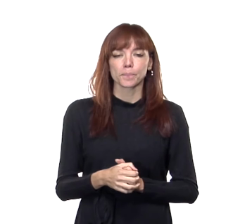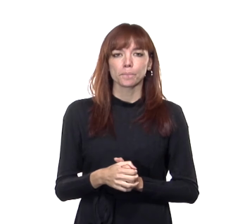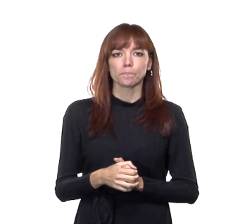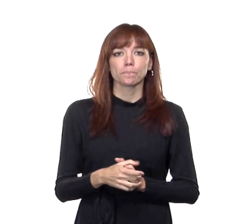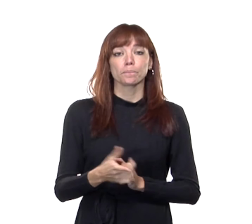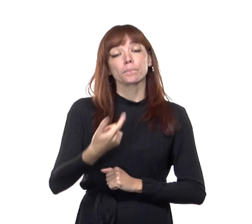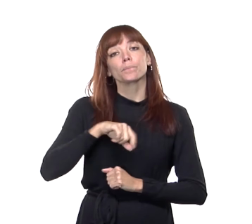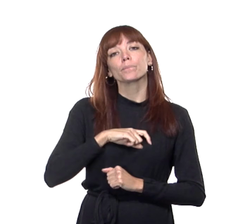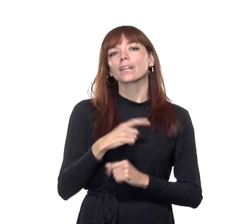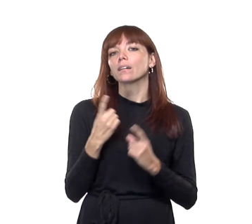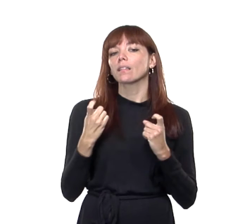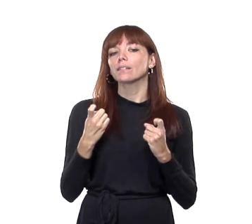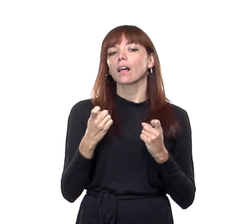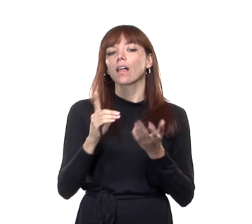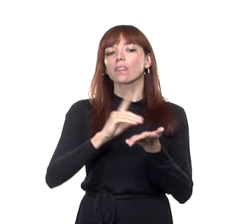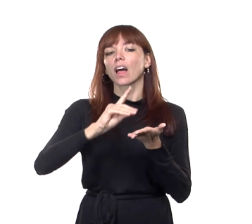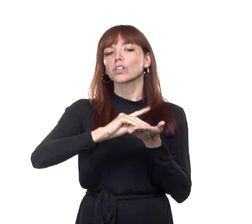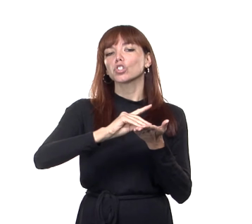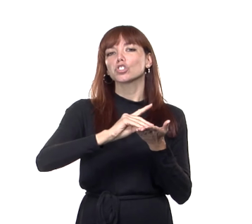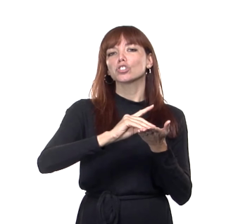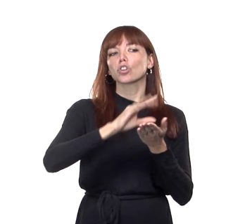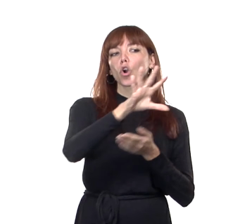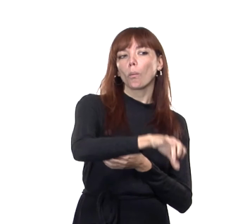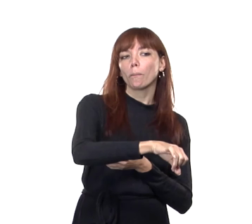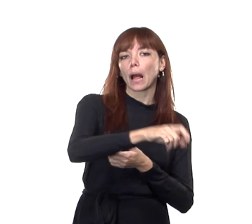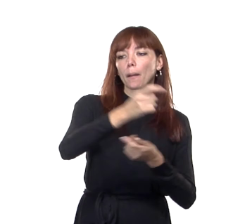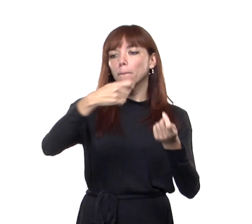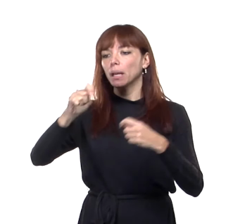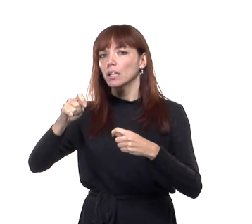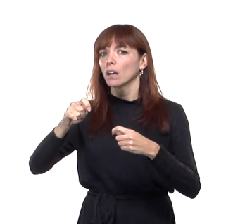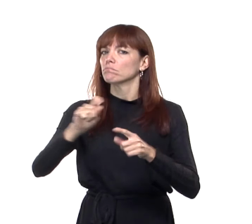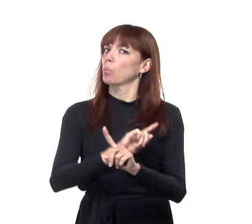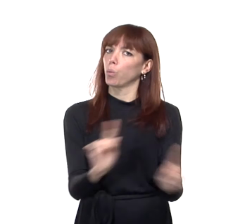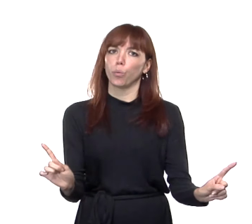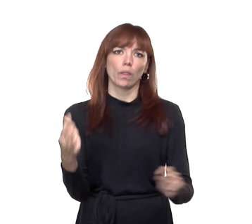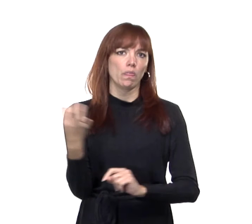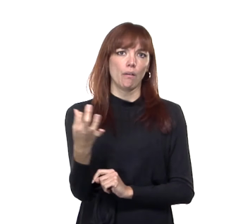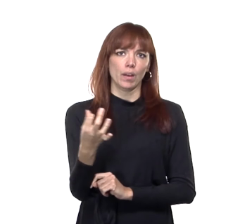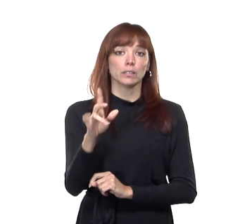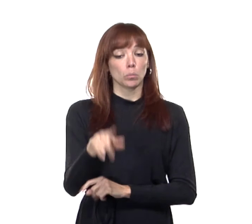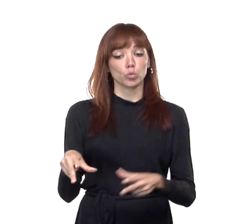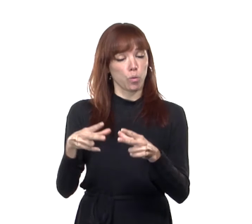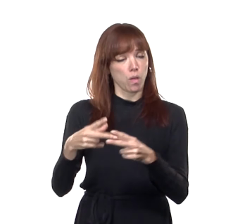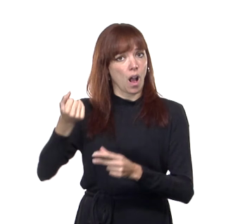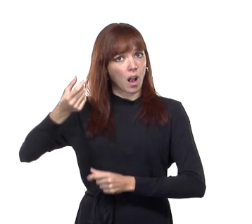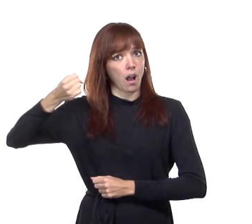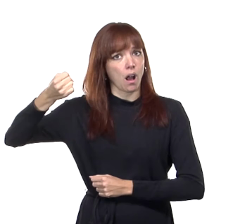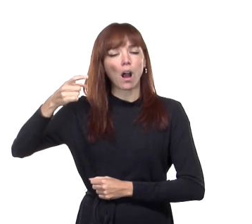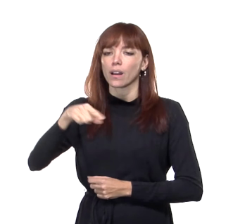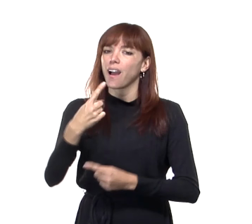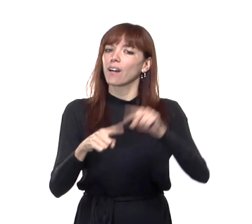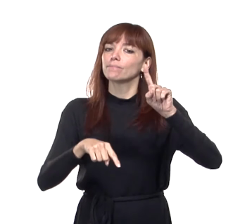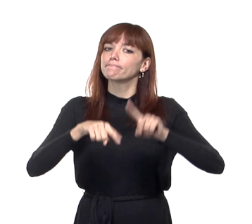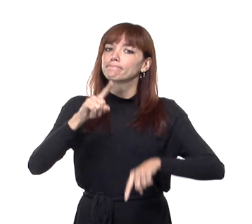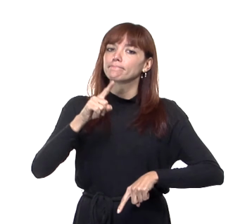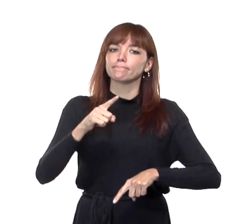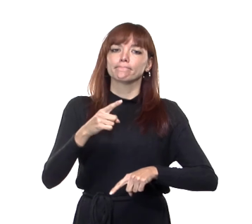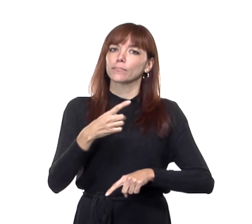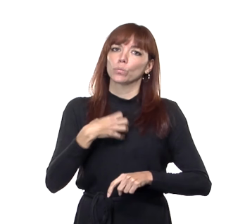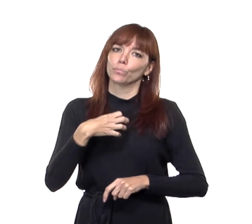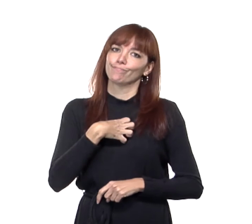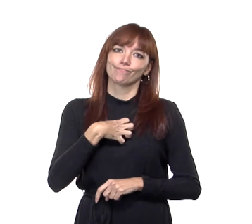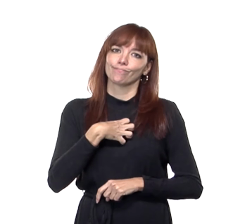la venta y compra de datos incluso las sociedades más capitalistas estamos de acuerdo de que hay ciertas cosas que no deben estar en el mercado no